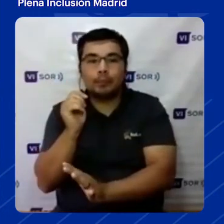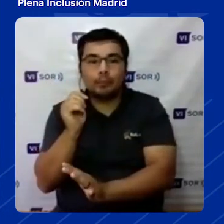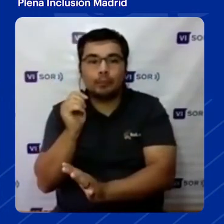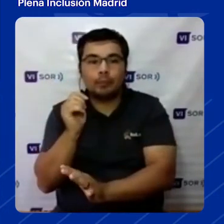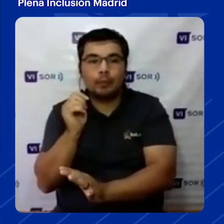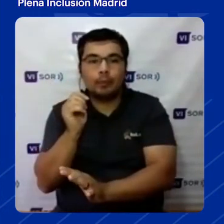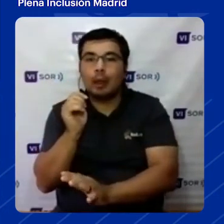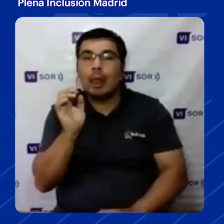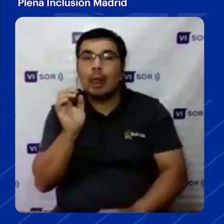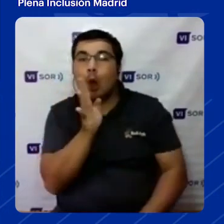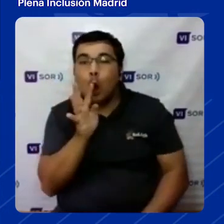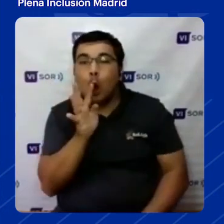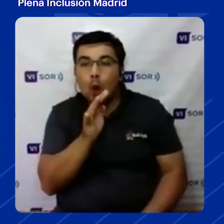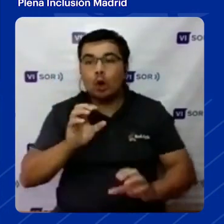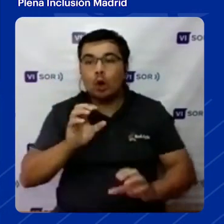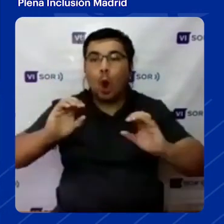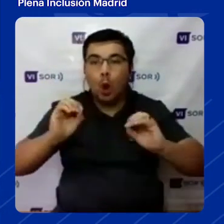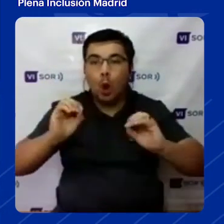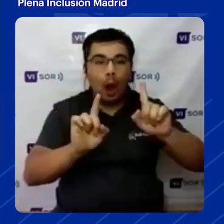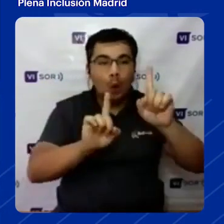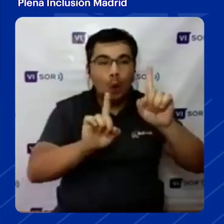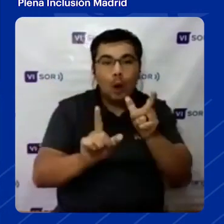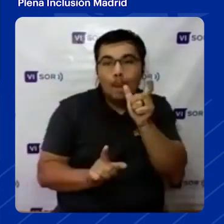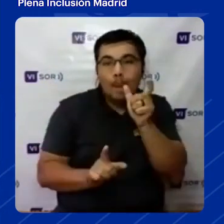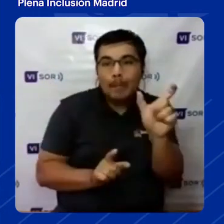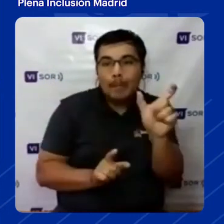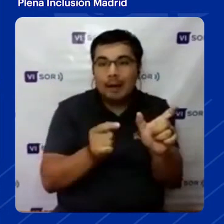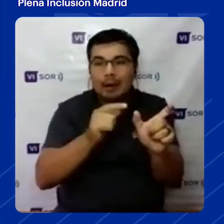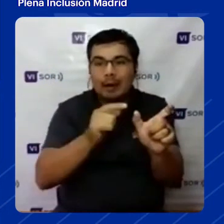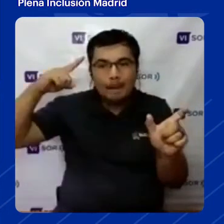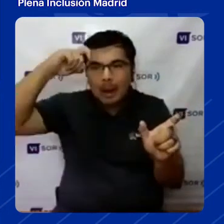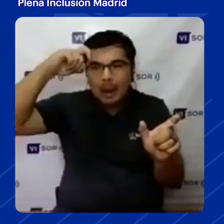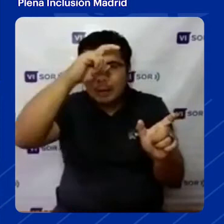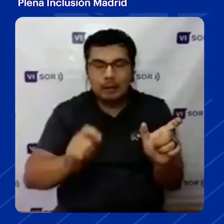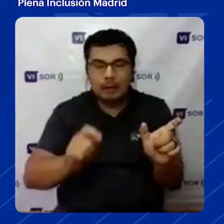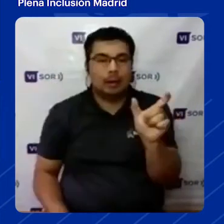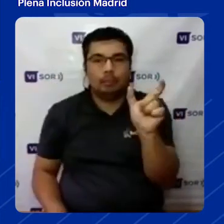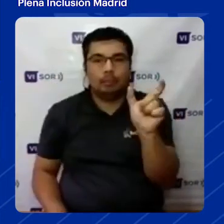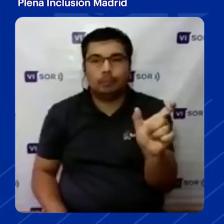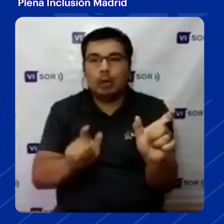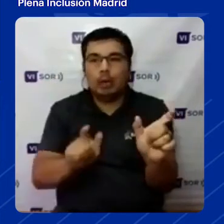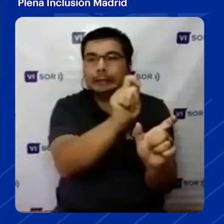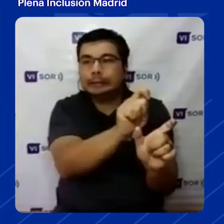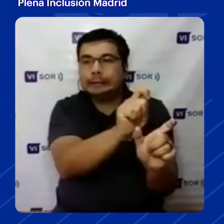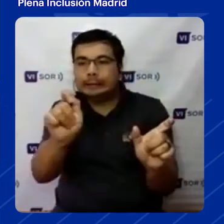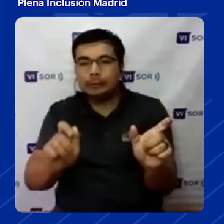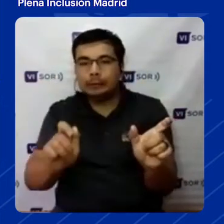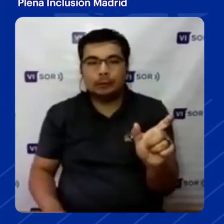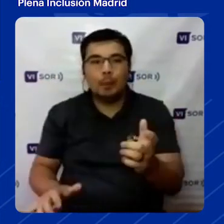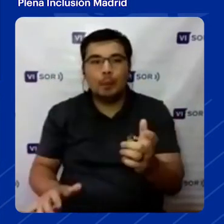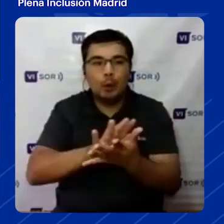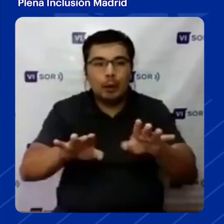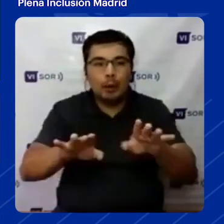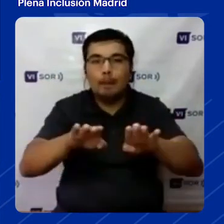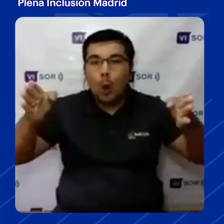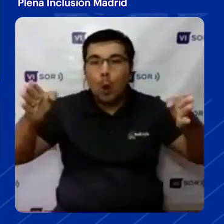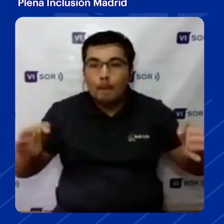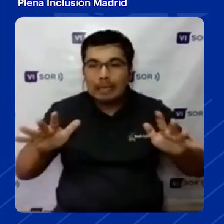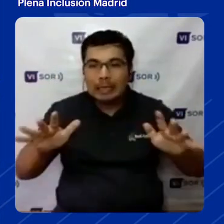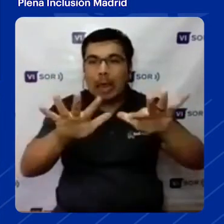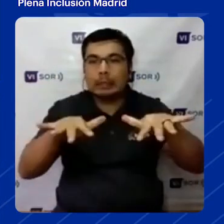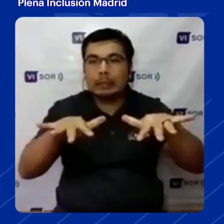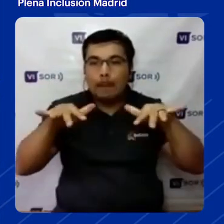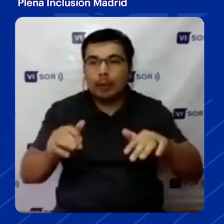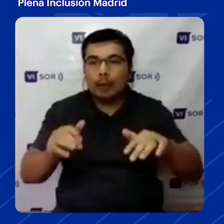hemos destacado alguna palabra que es más compleja para explicar, pues en este caso, qué es la mesa de la asamblea, o por ejemplo, en